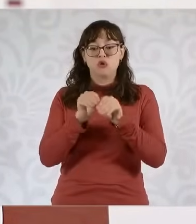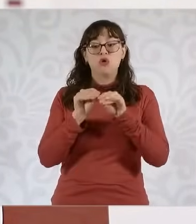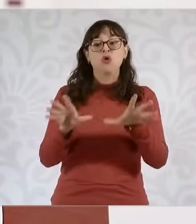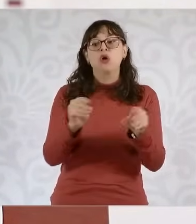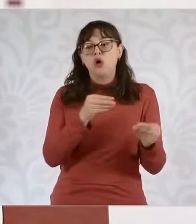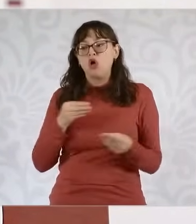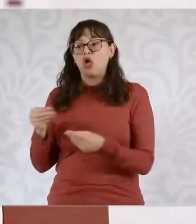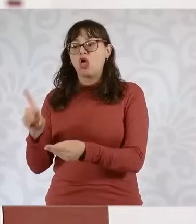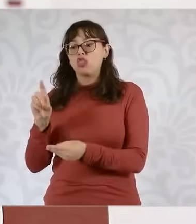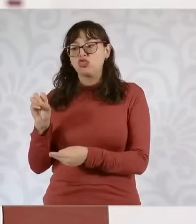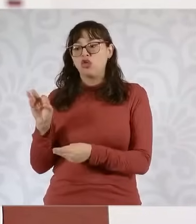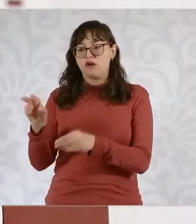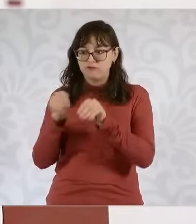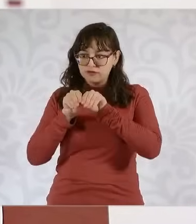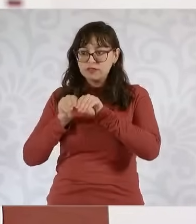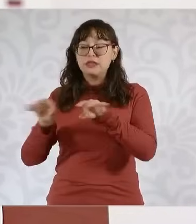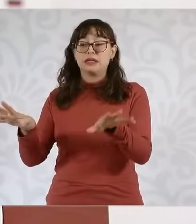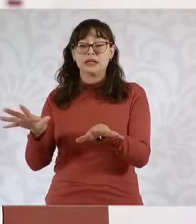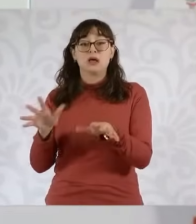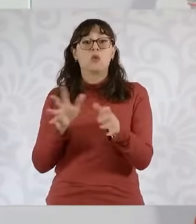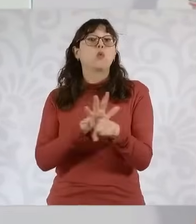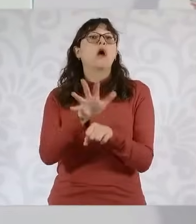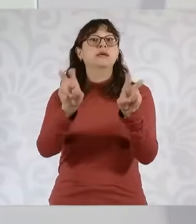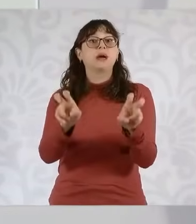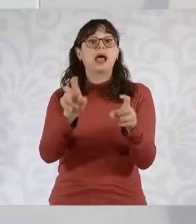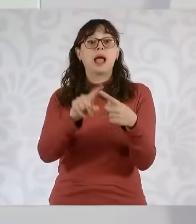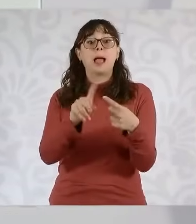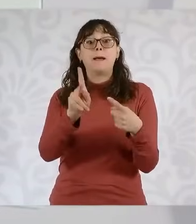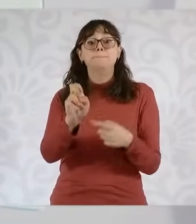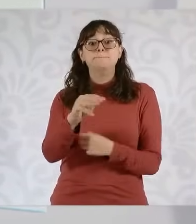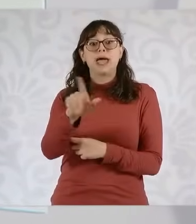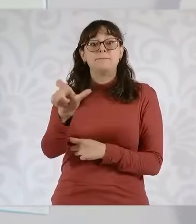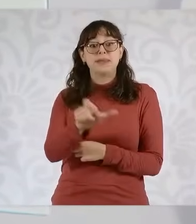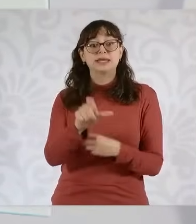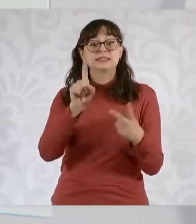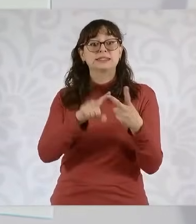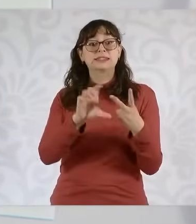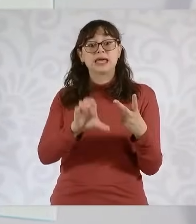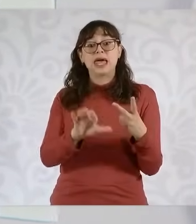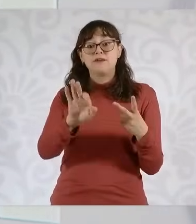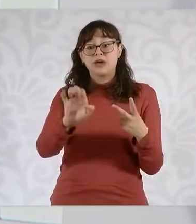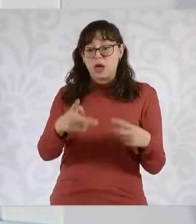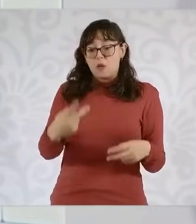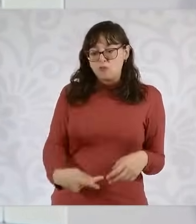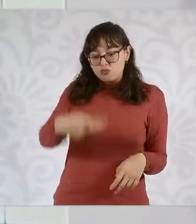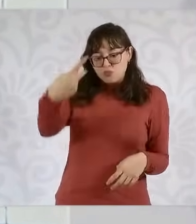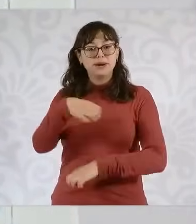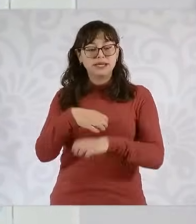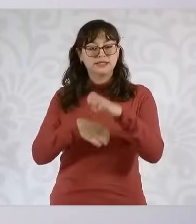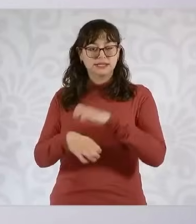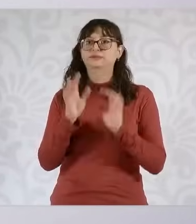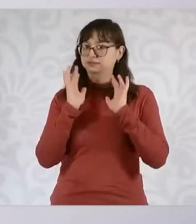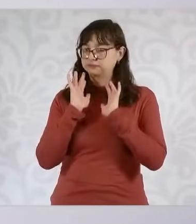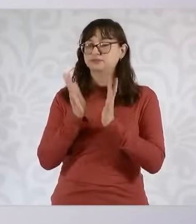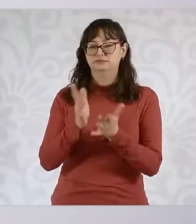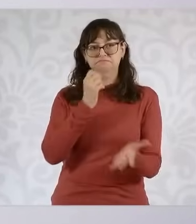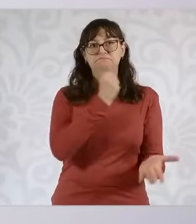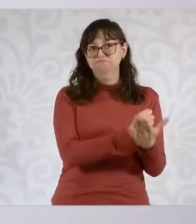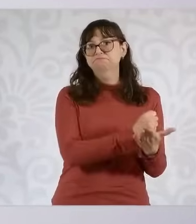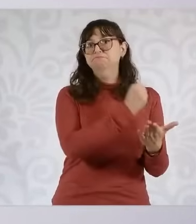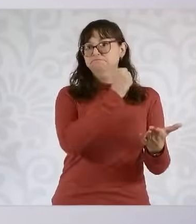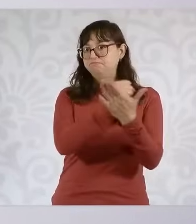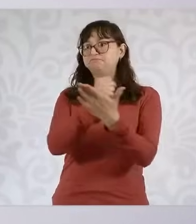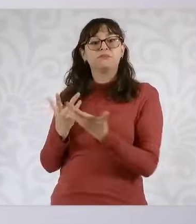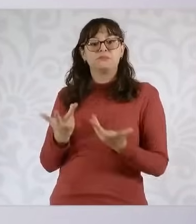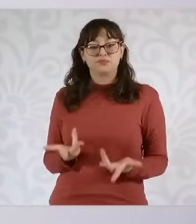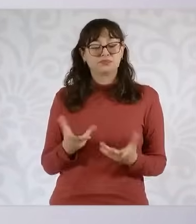que Pemex y Comisión Federal de Electricidad sean nuevamente empresas públicas del Estado. Ya